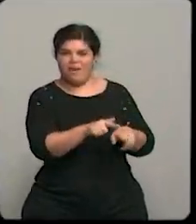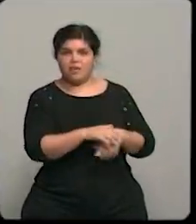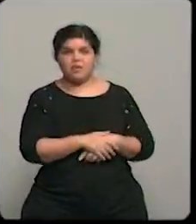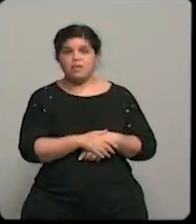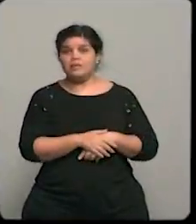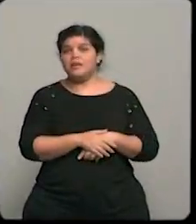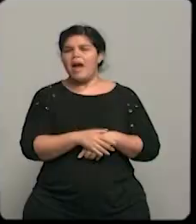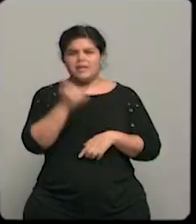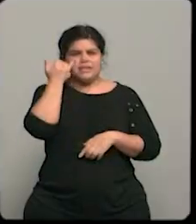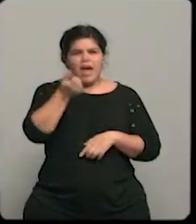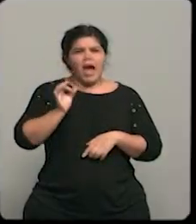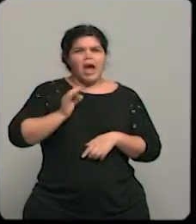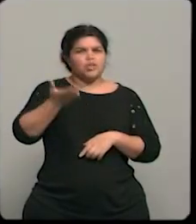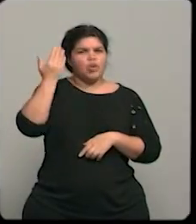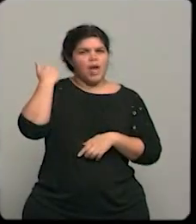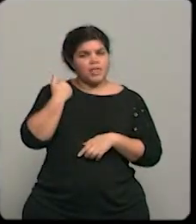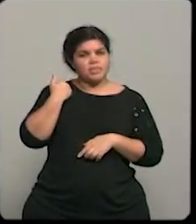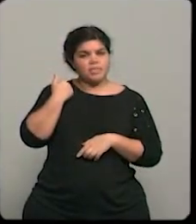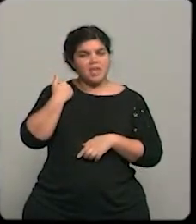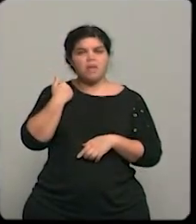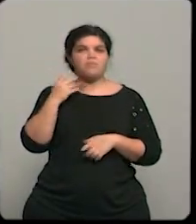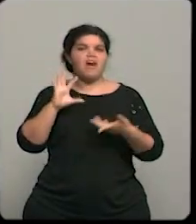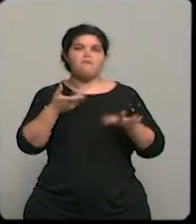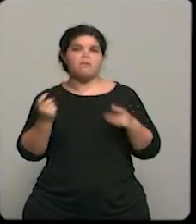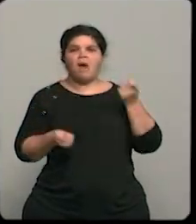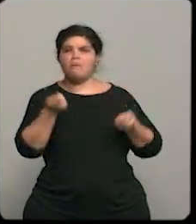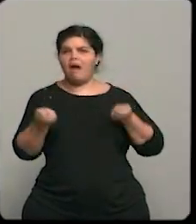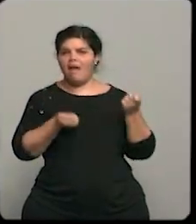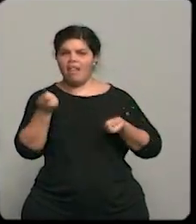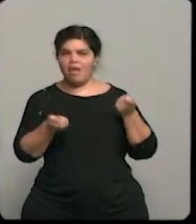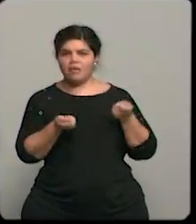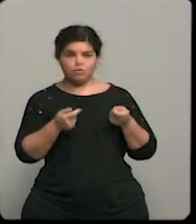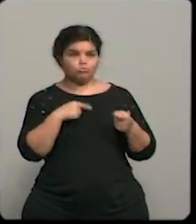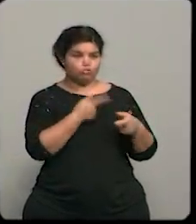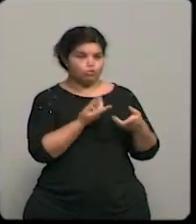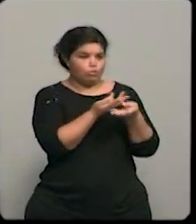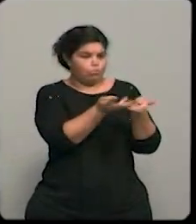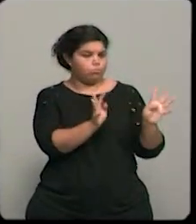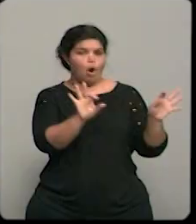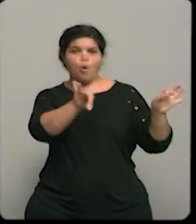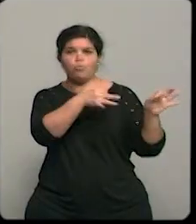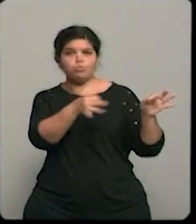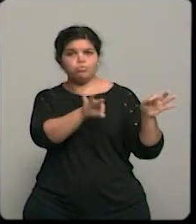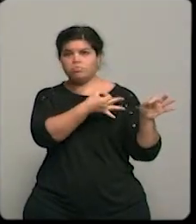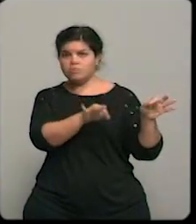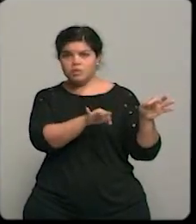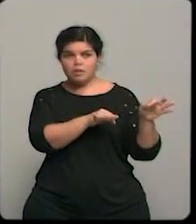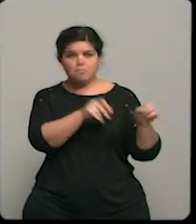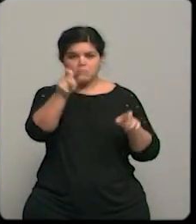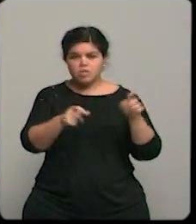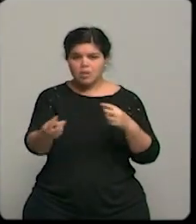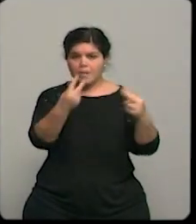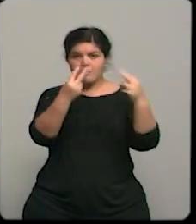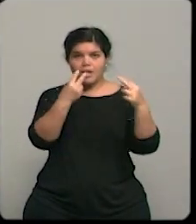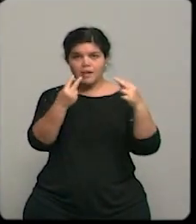dentro de poquito, y la gente se paró a bailar. Claro. Maravilloso. En otras épocas también nos hubiera asustado. Hoy